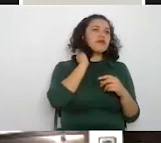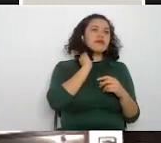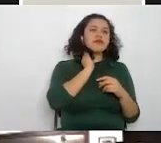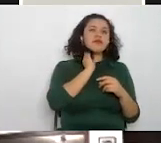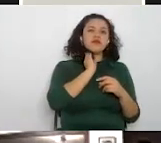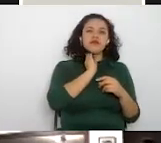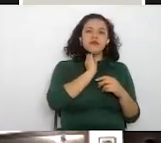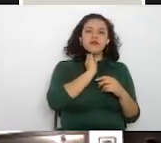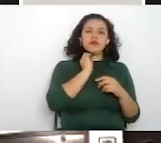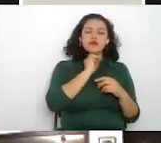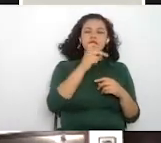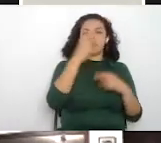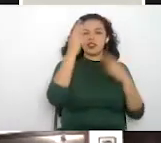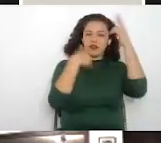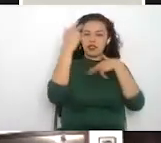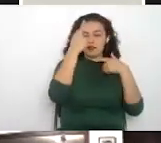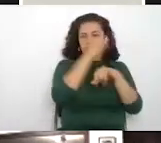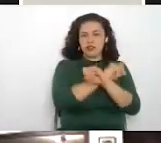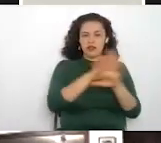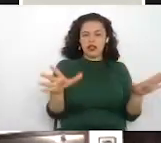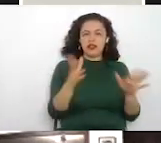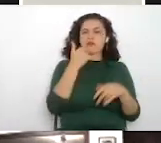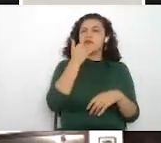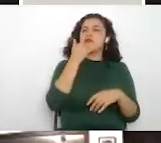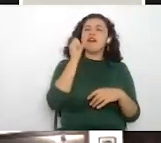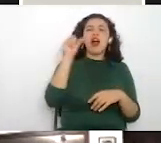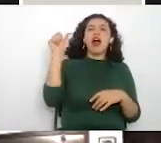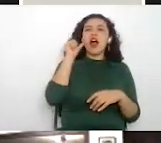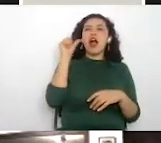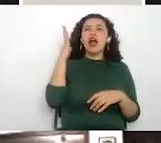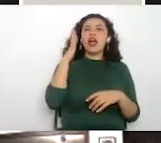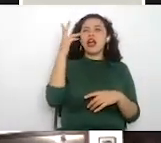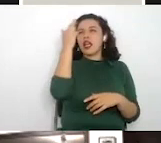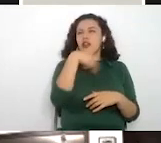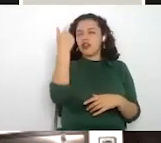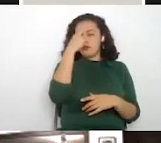Este fue el análisis de la información y ahora sí, perdón, hace rato creo que dije análisis del procedimiento, nos vamos a ir